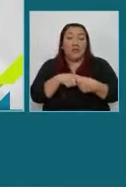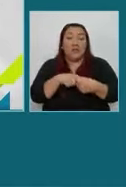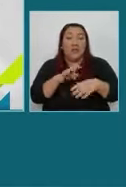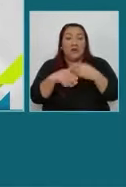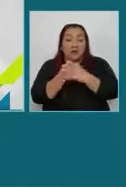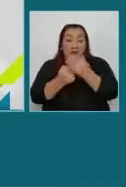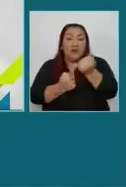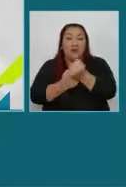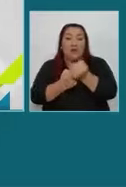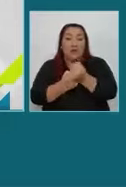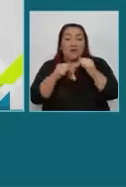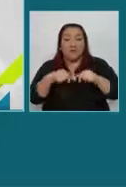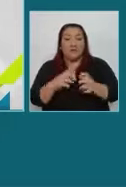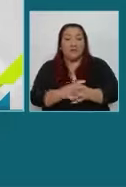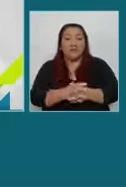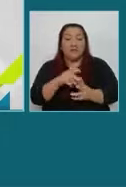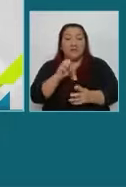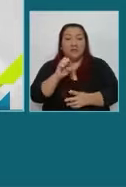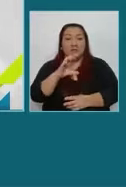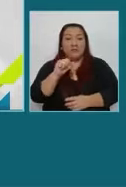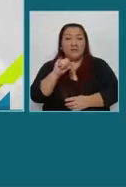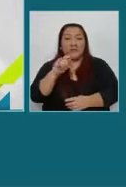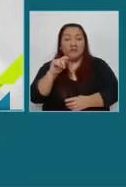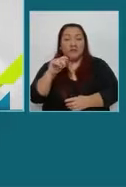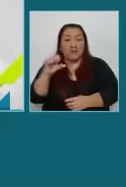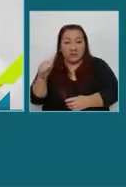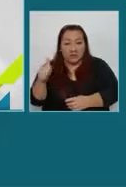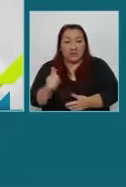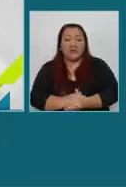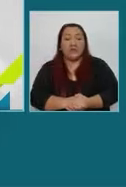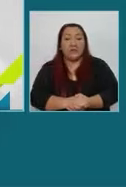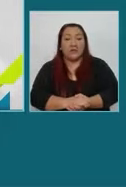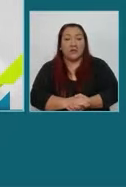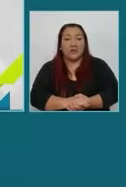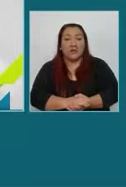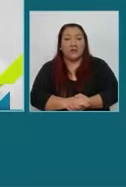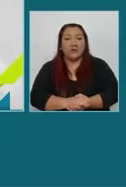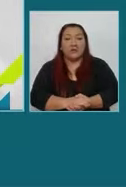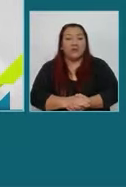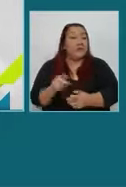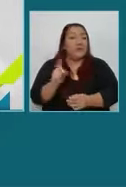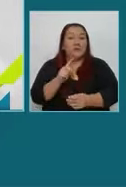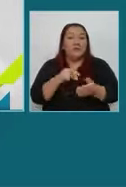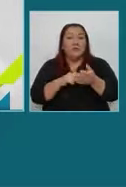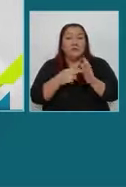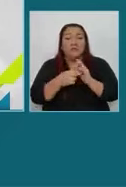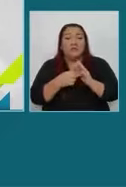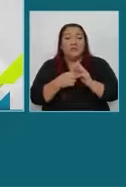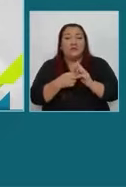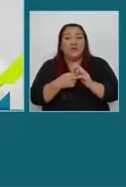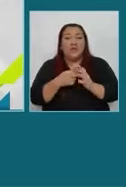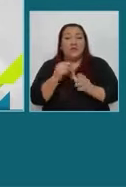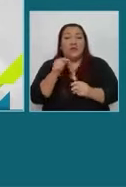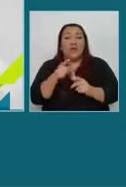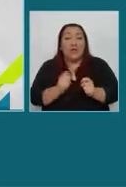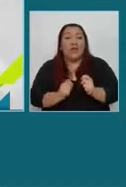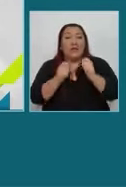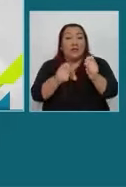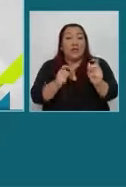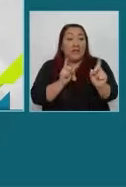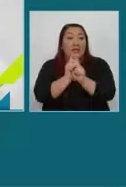contribución con este ecosistema de innovación, déjame llamarlo así, no es a través de la entrega directa